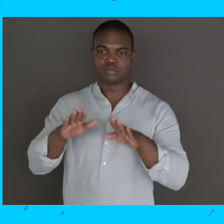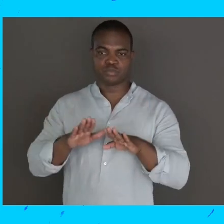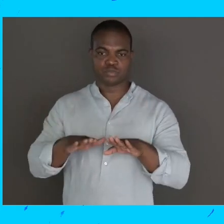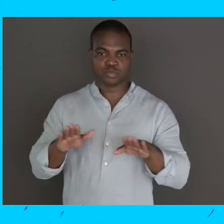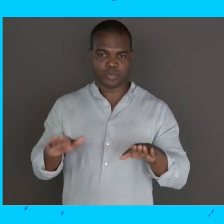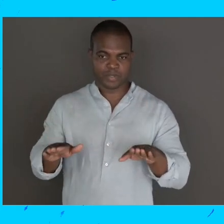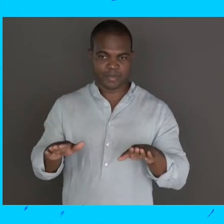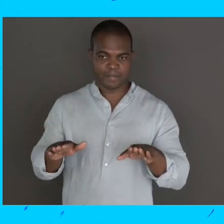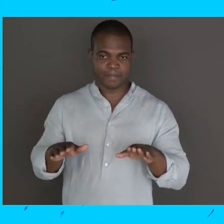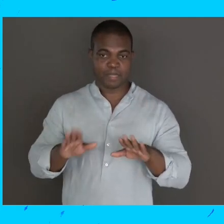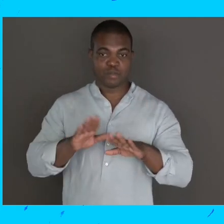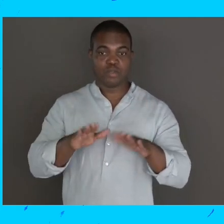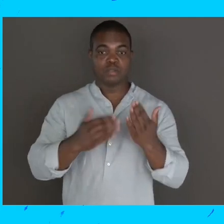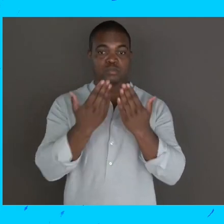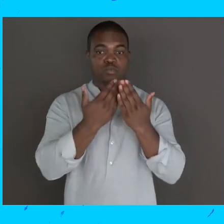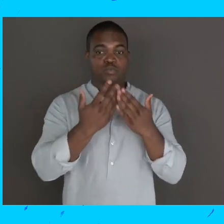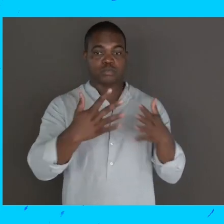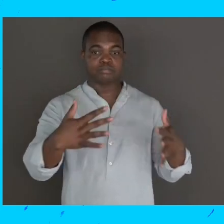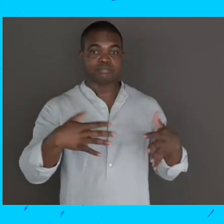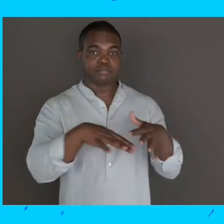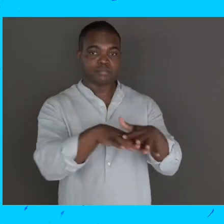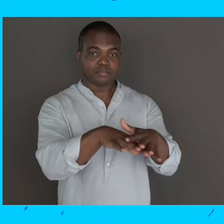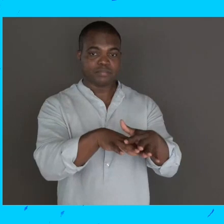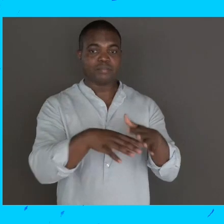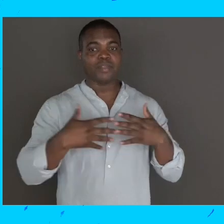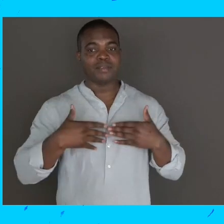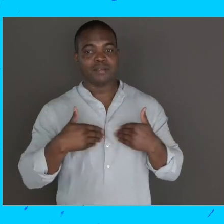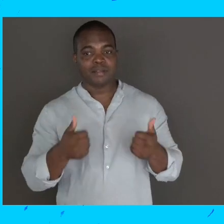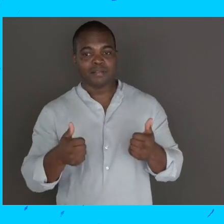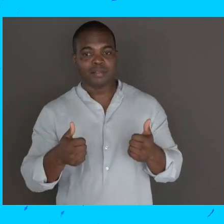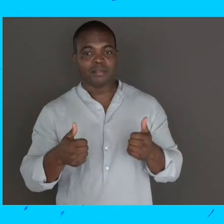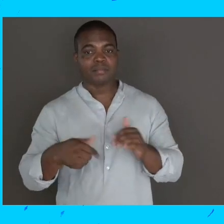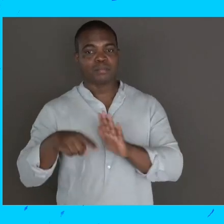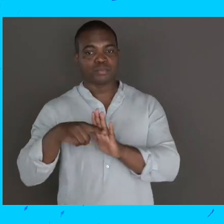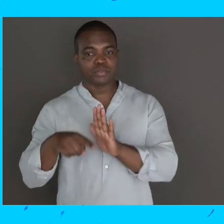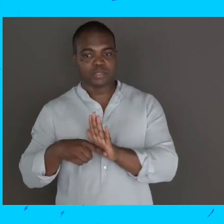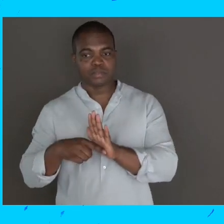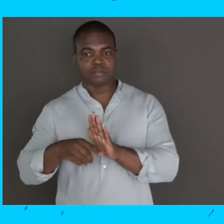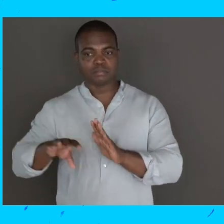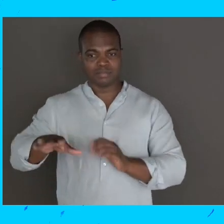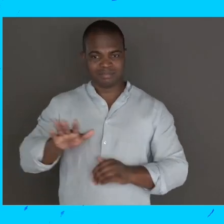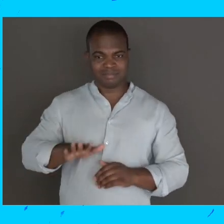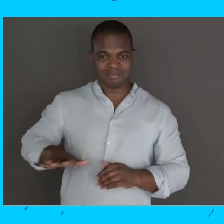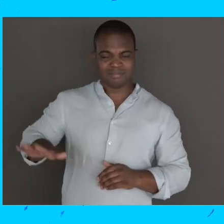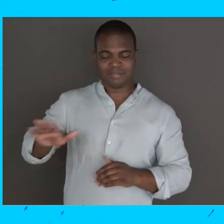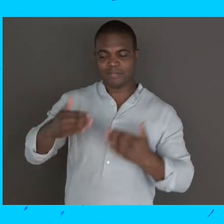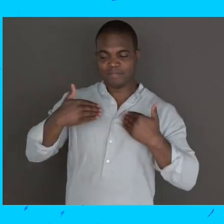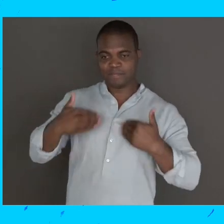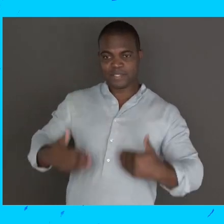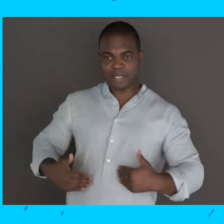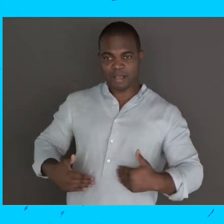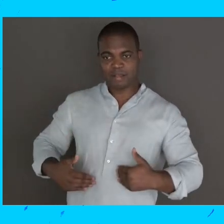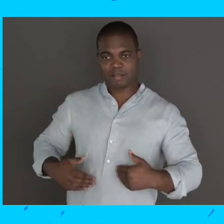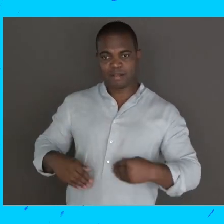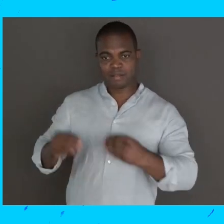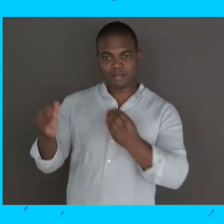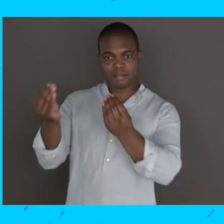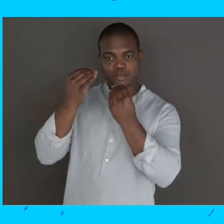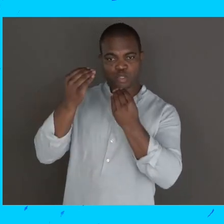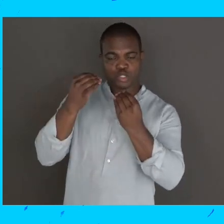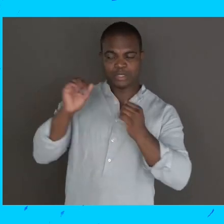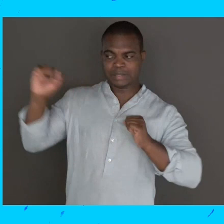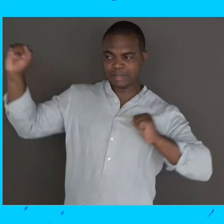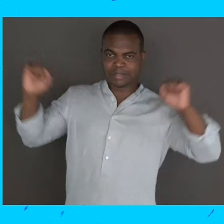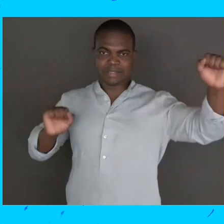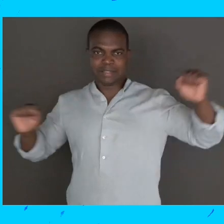Zambia, nosotros, los ministros de Educación, Salud, Jóvenes y de Deportes, nosotros reafirmamos nuestra